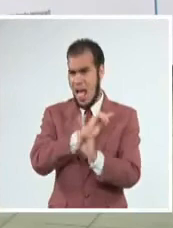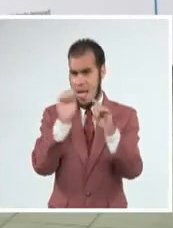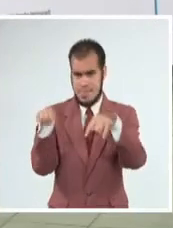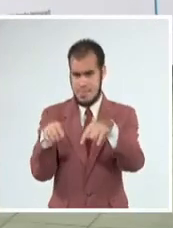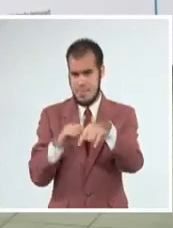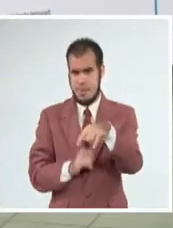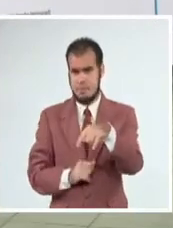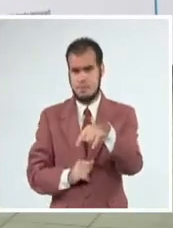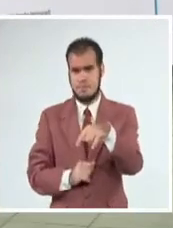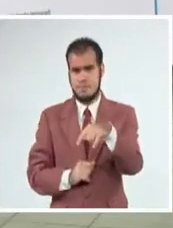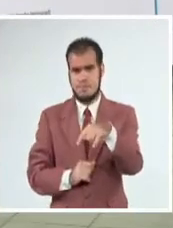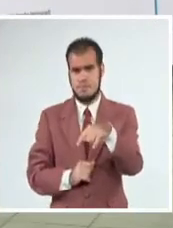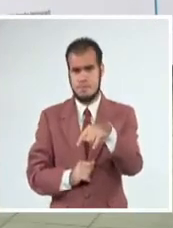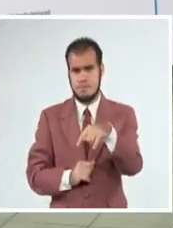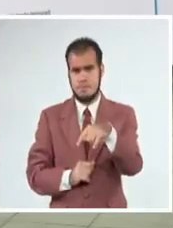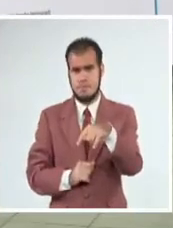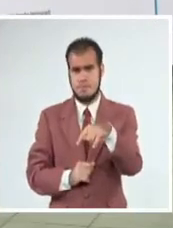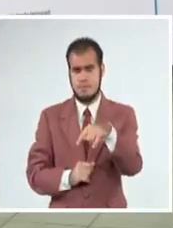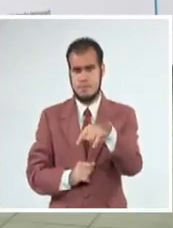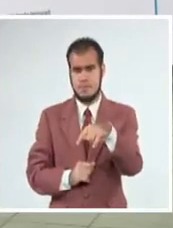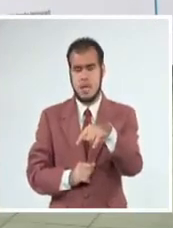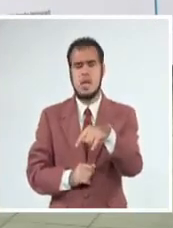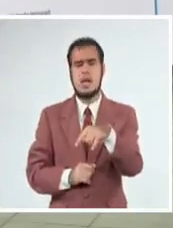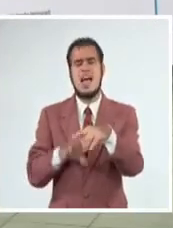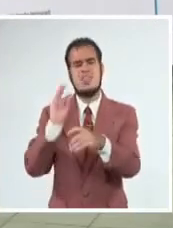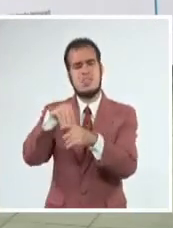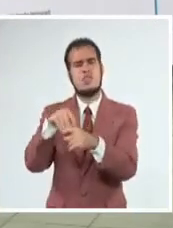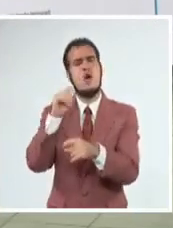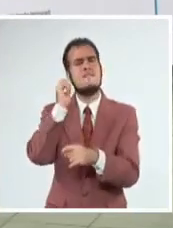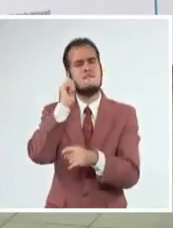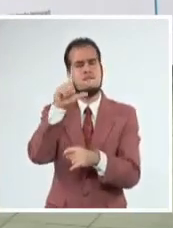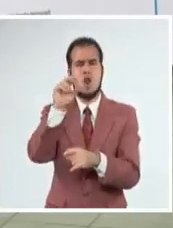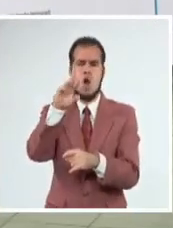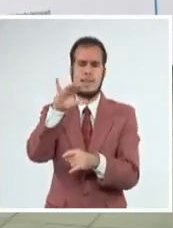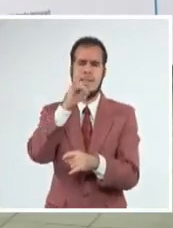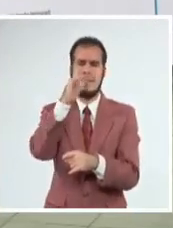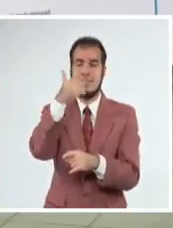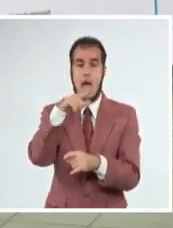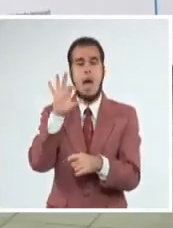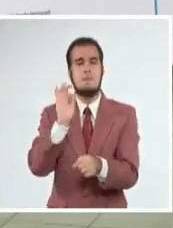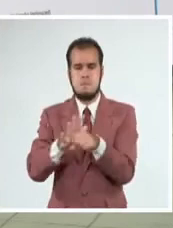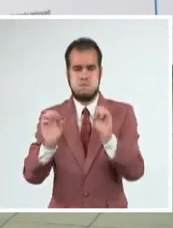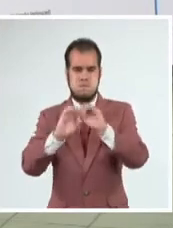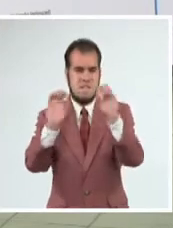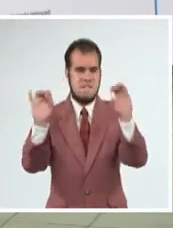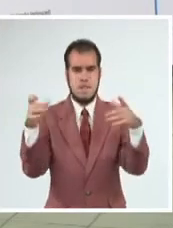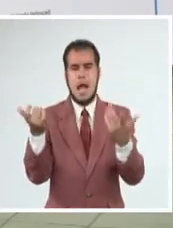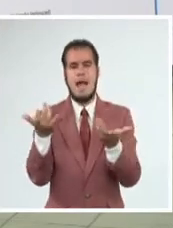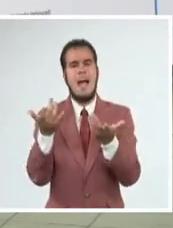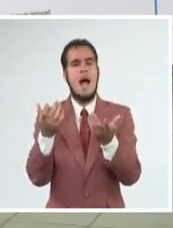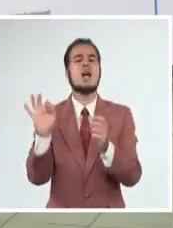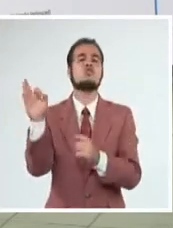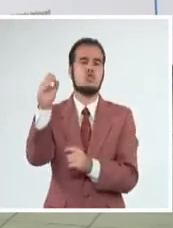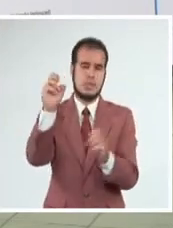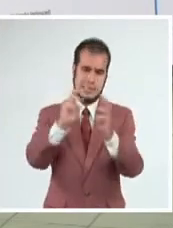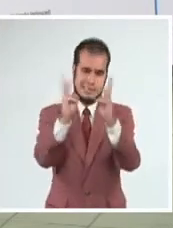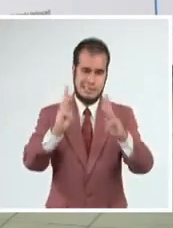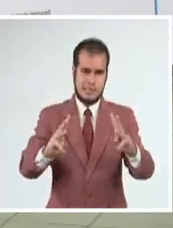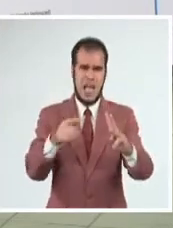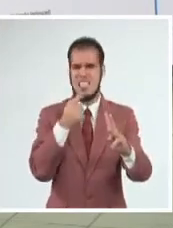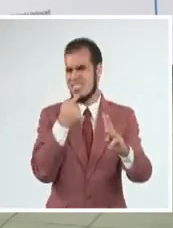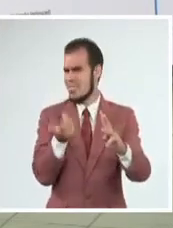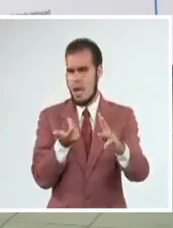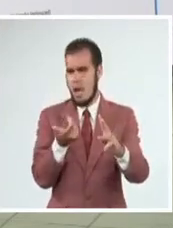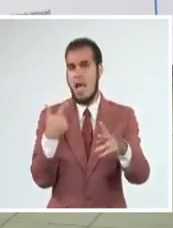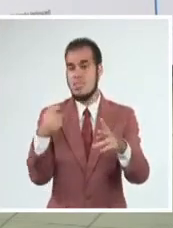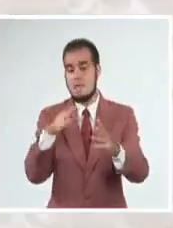opera desde la Florida lanzó la campaña en Twitter de intervención